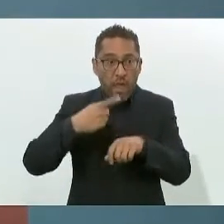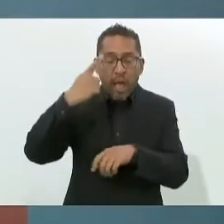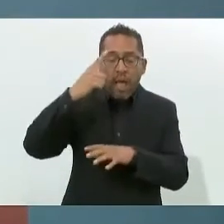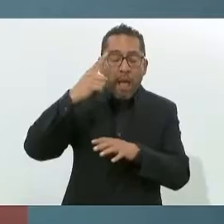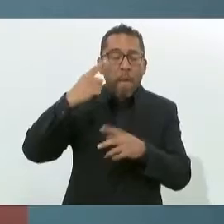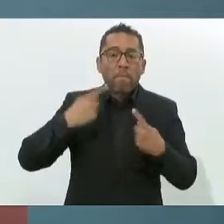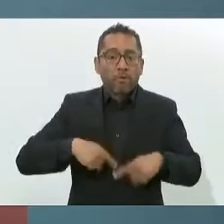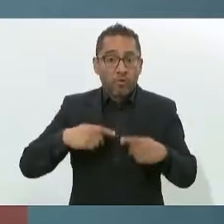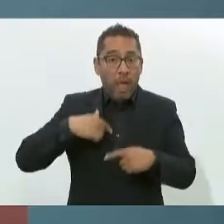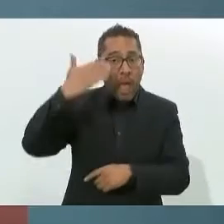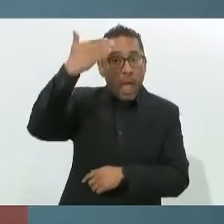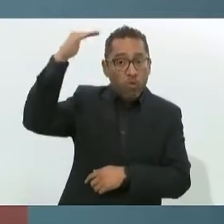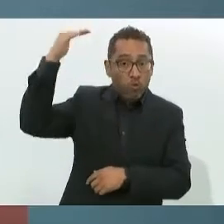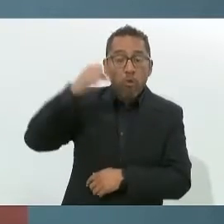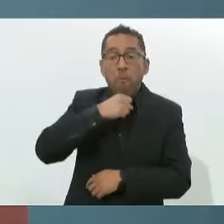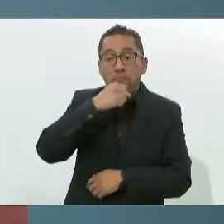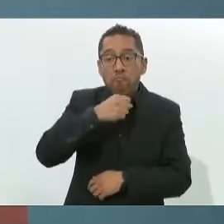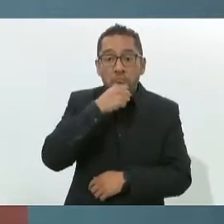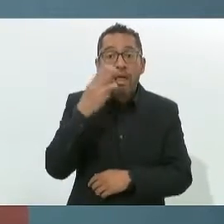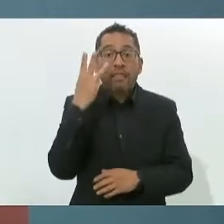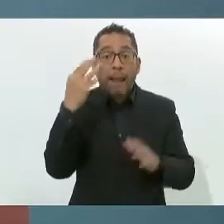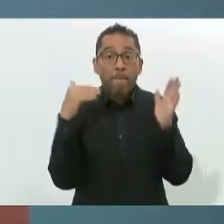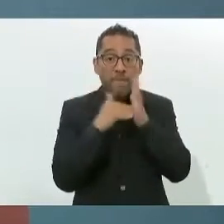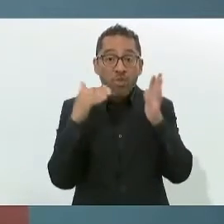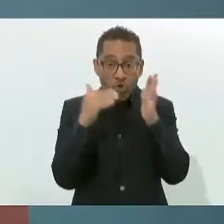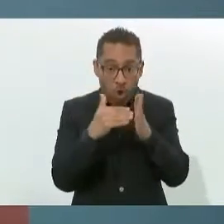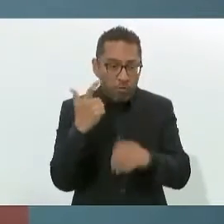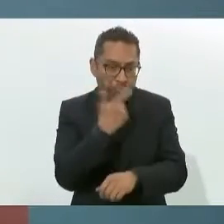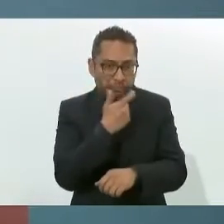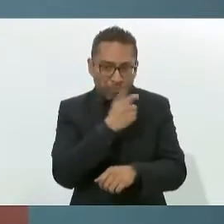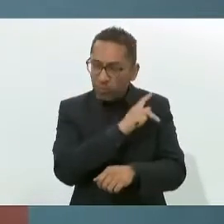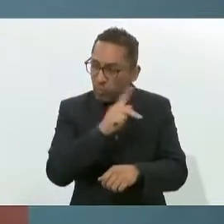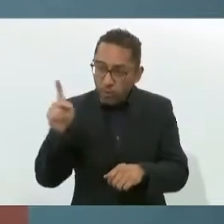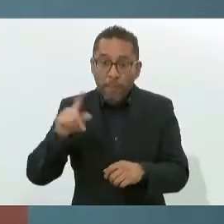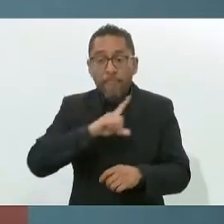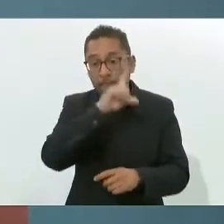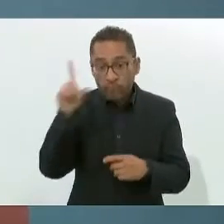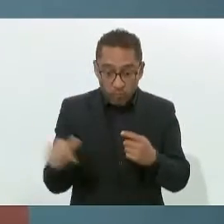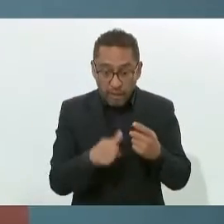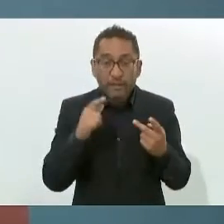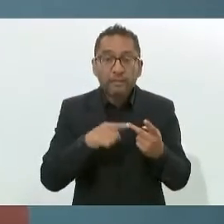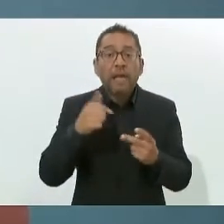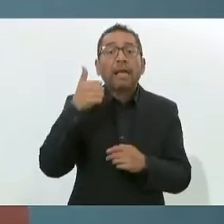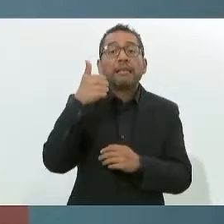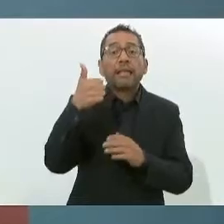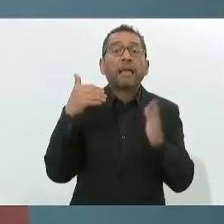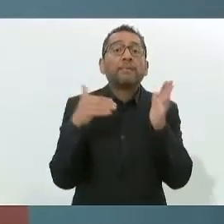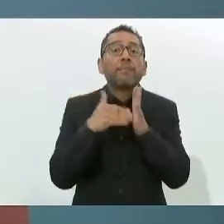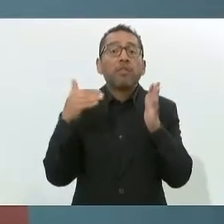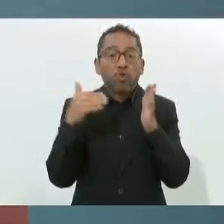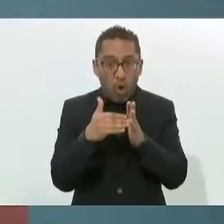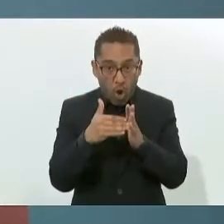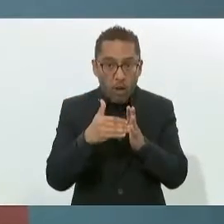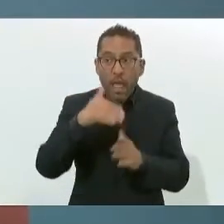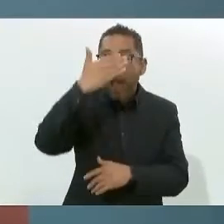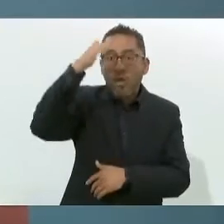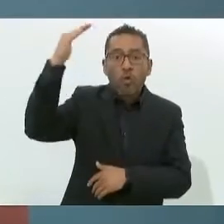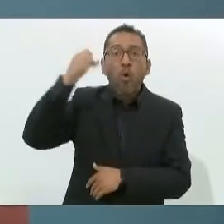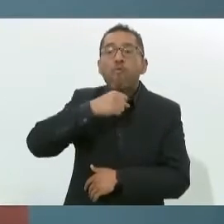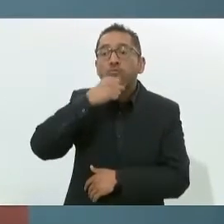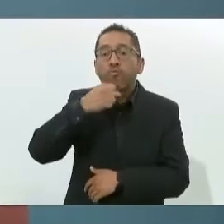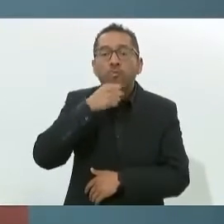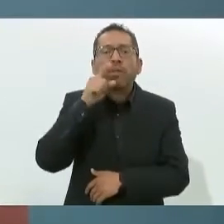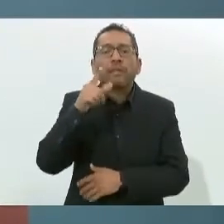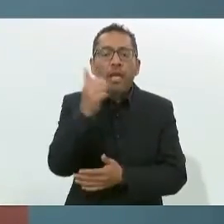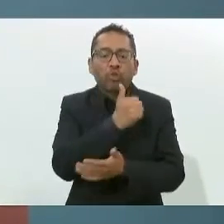adultos mayores. Luego, 6 millones de adultos mayores que viven en ciudades